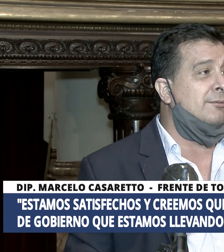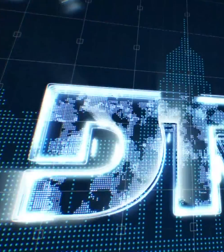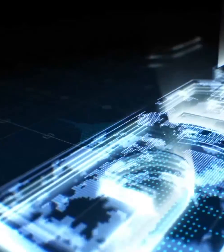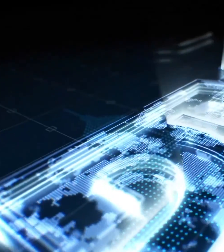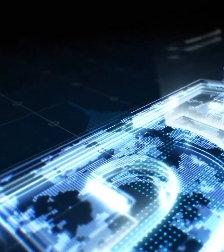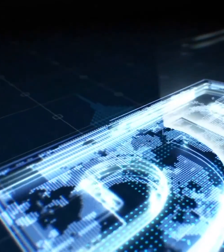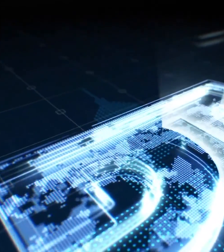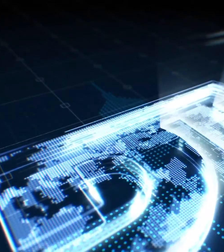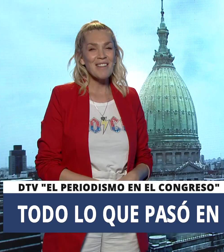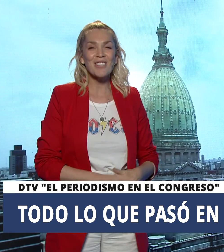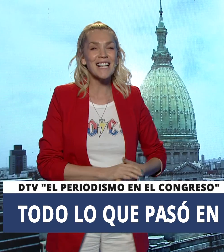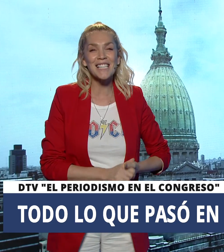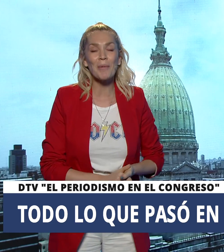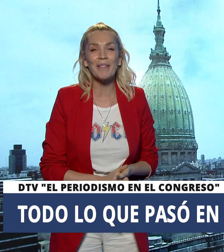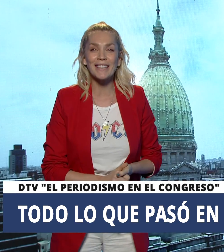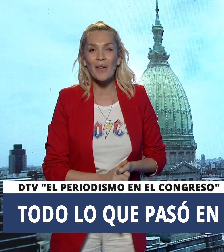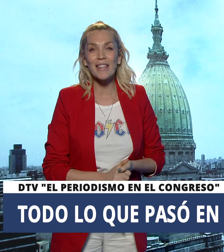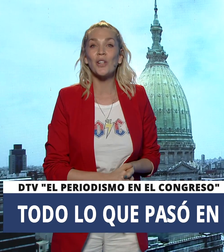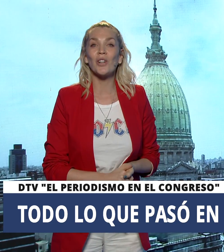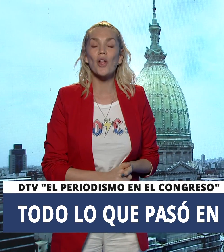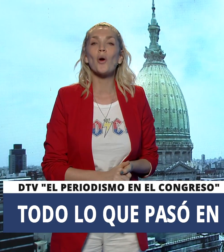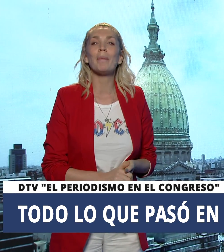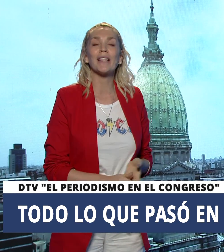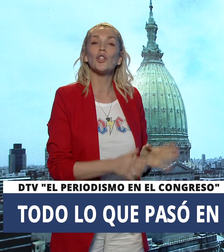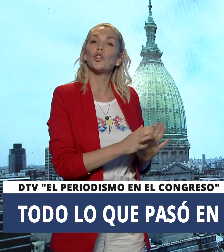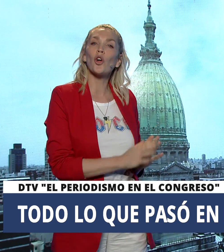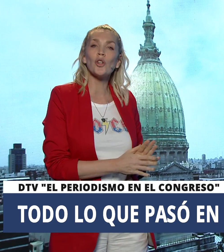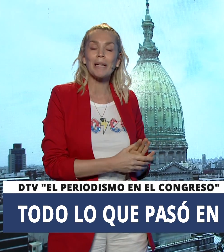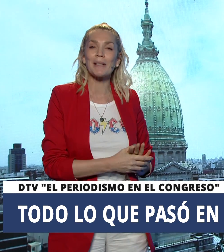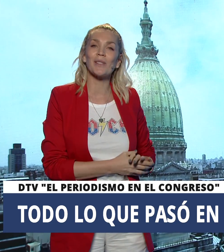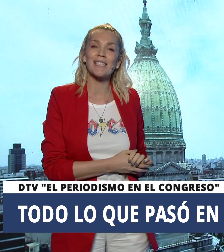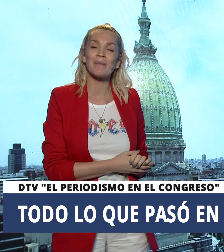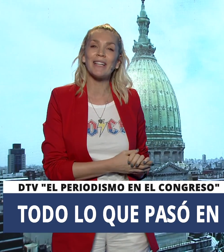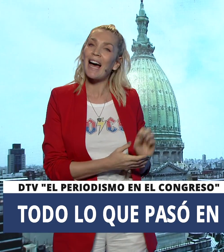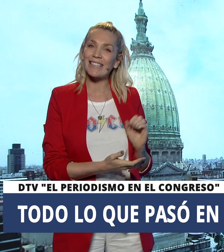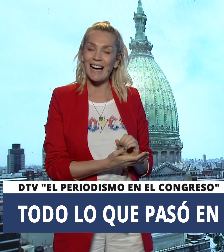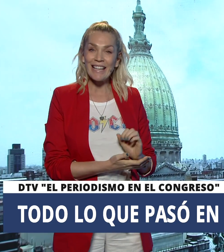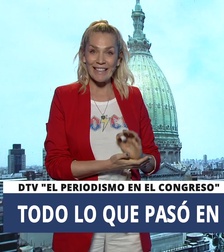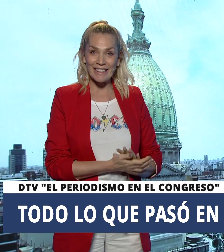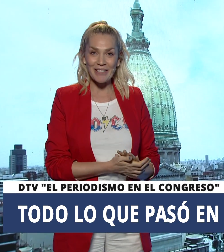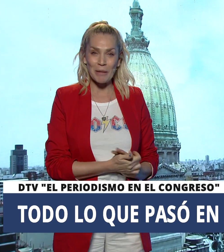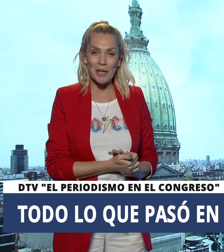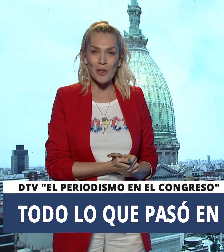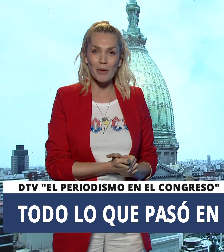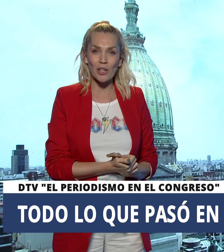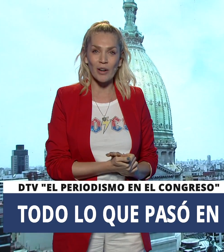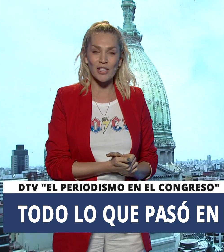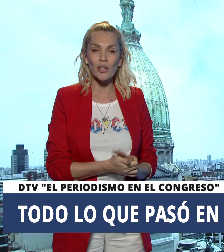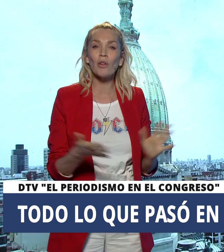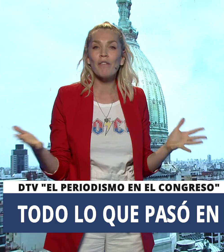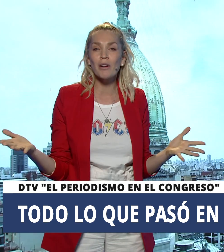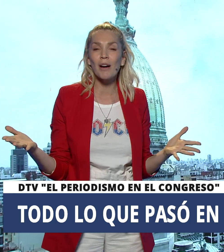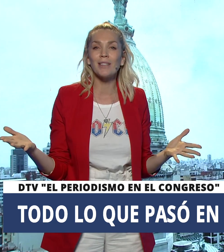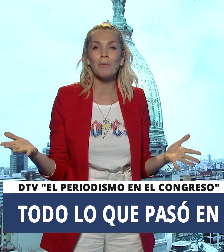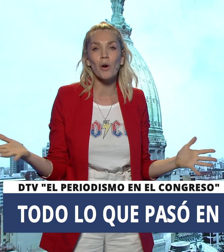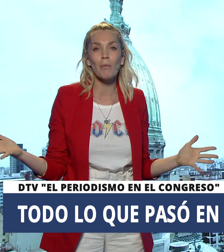social. Muchas gracias por haber estado ahí del otro lado compartiendo todo lo que pasó en la semana acá, en DTV, el periodismo en el Congreso. De